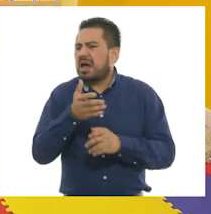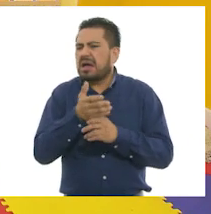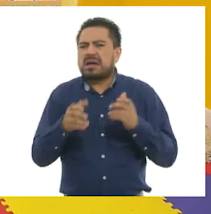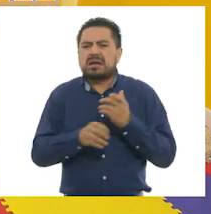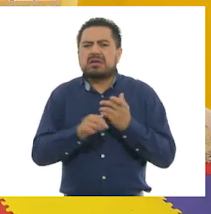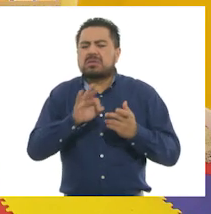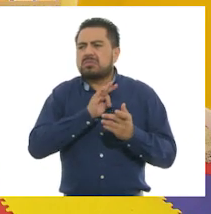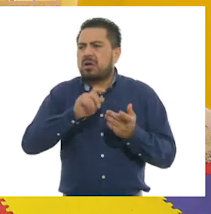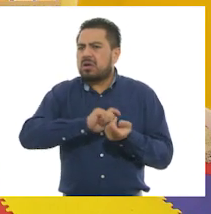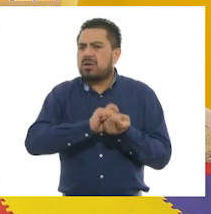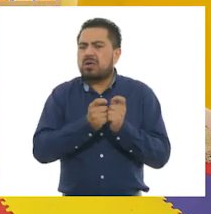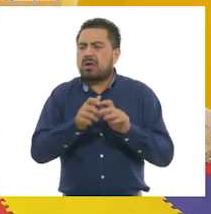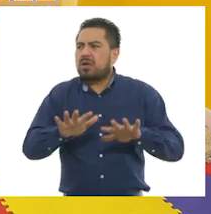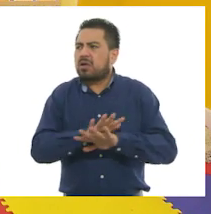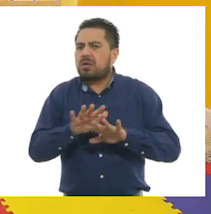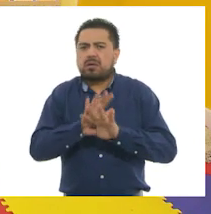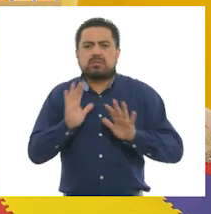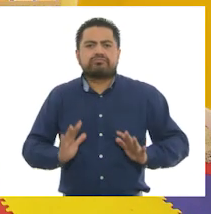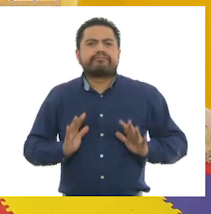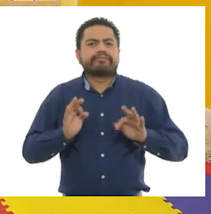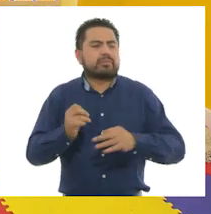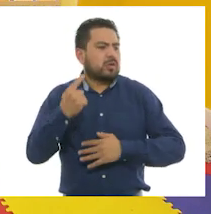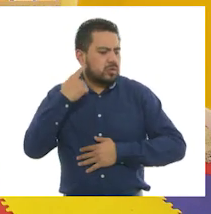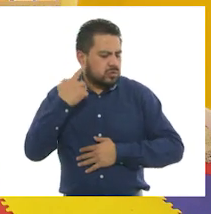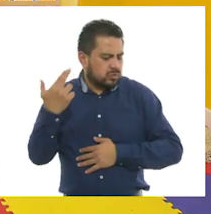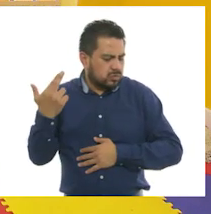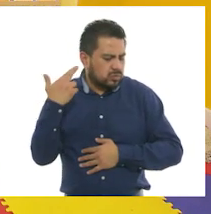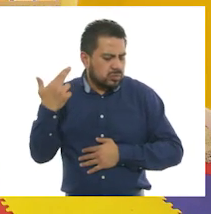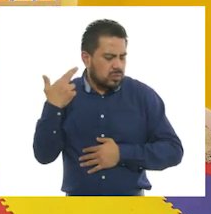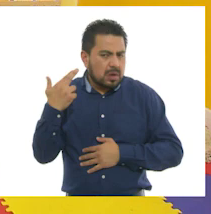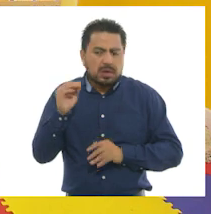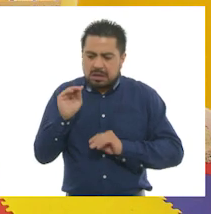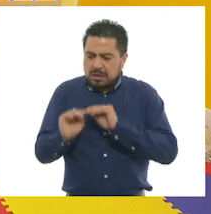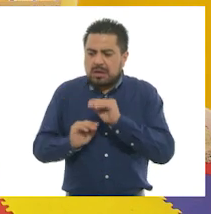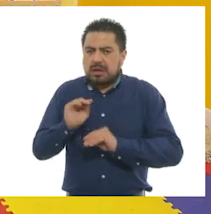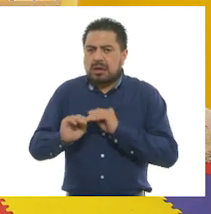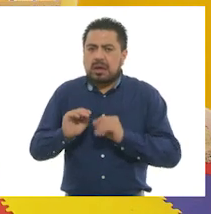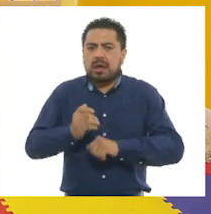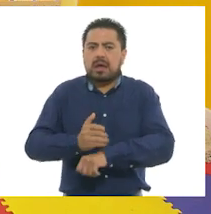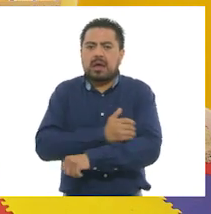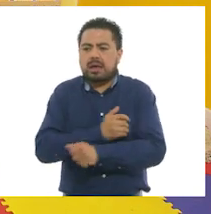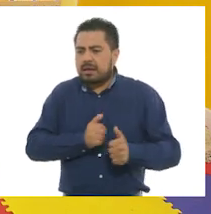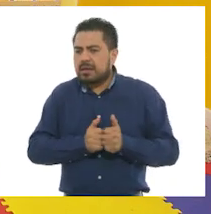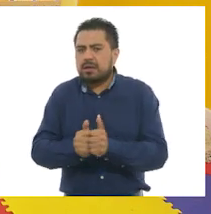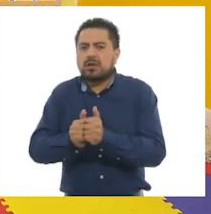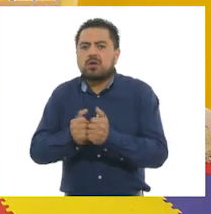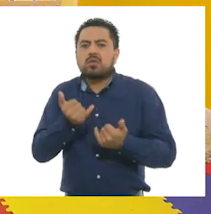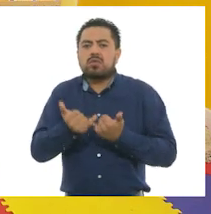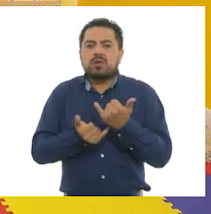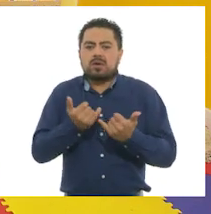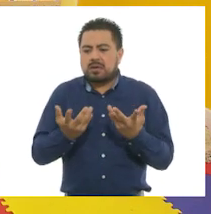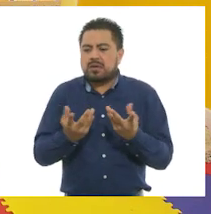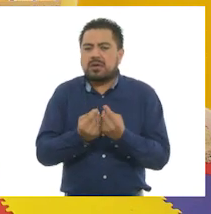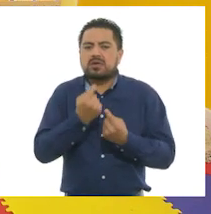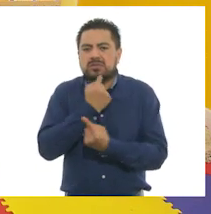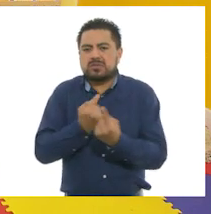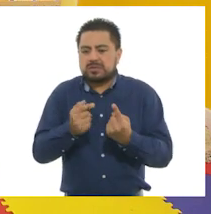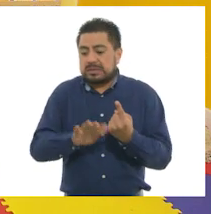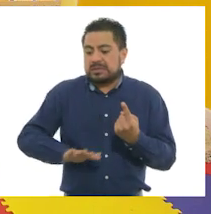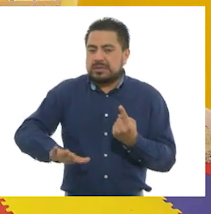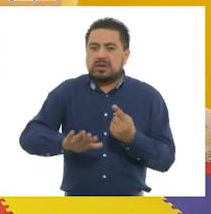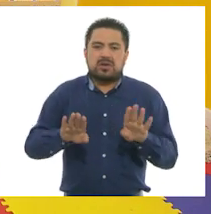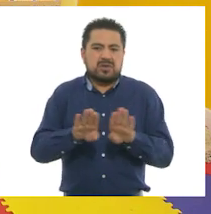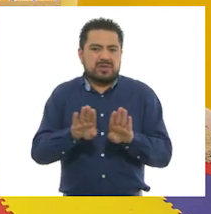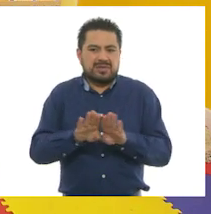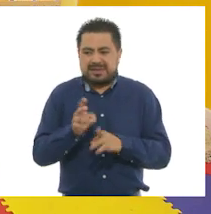puede convertirse en una fuente sonora o un instrumento musical que acompañe los juegos de las niñas y los niños,